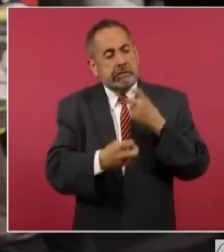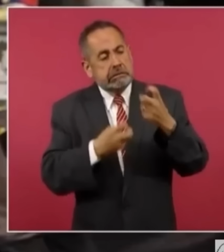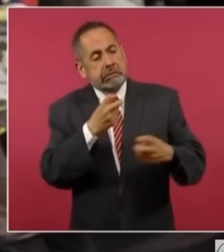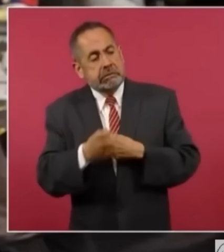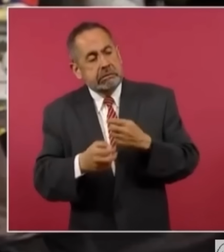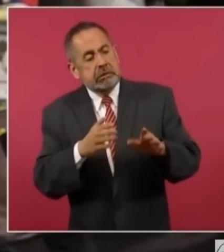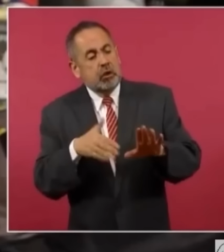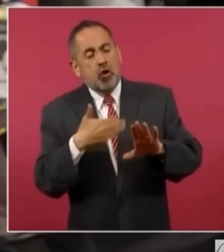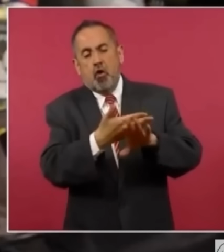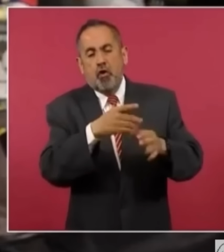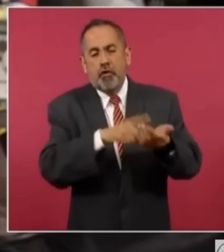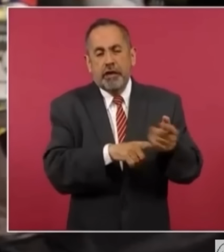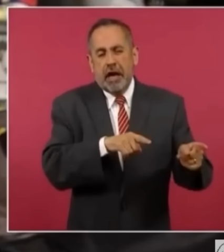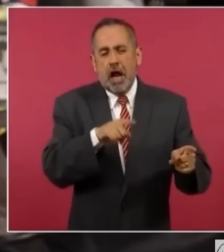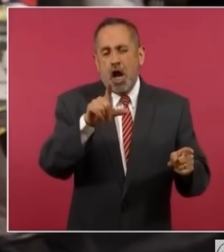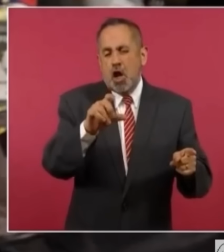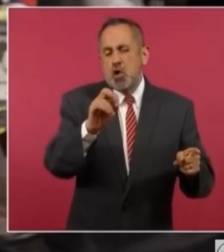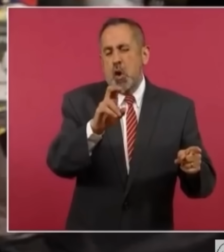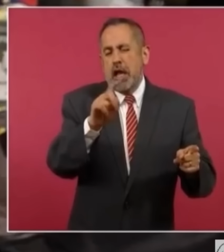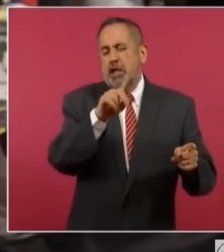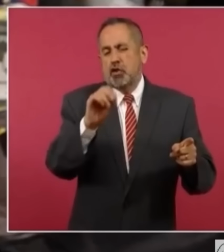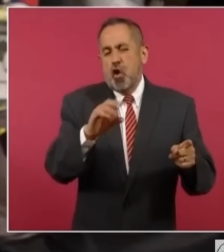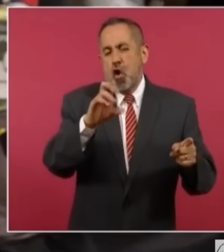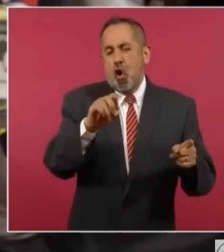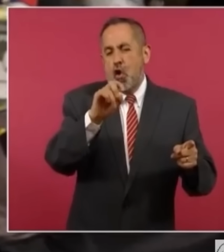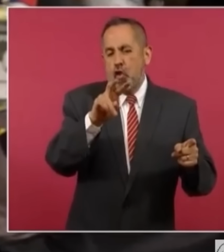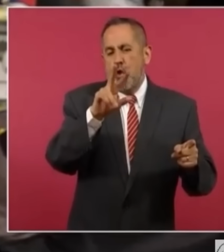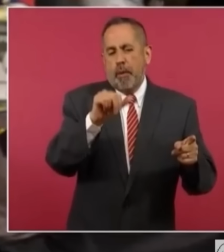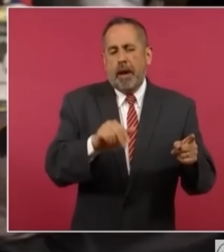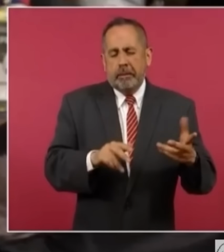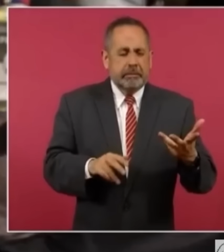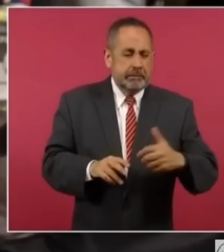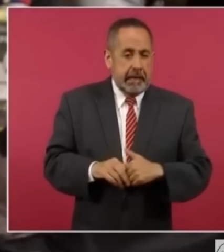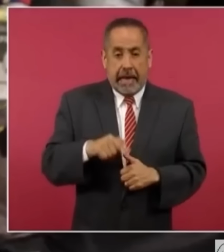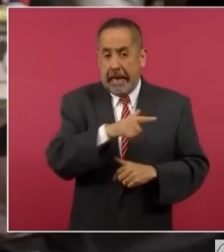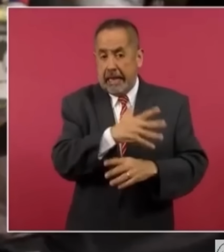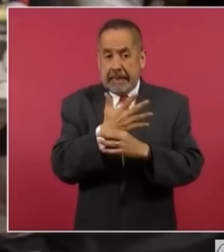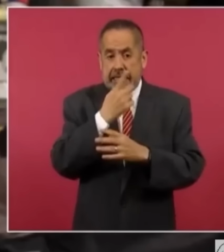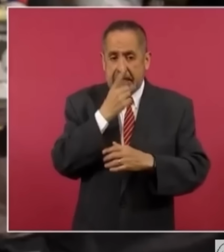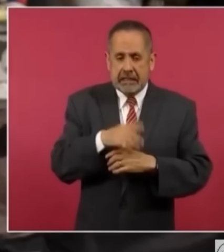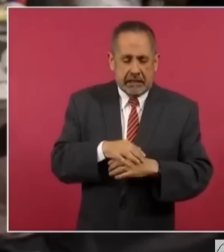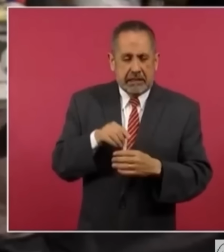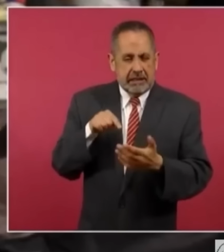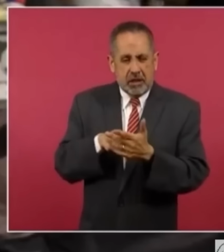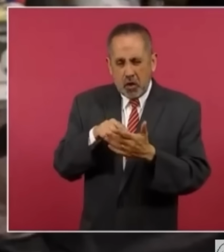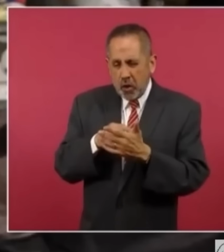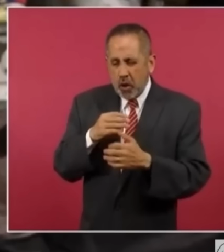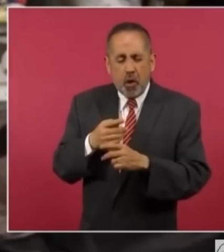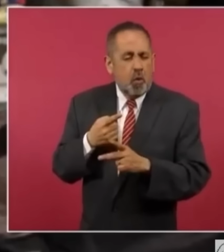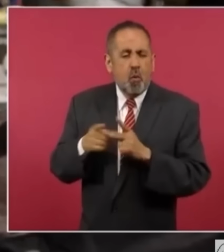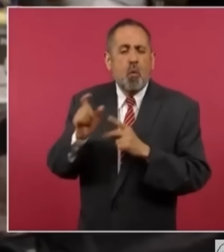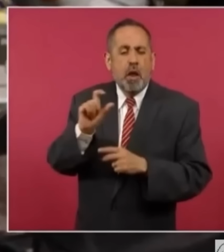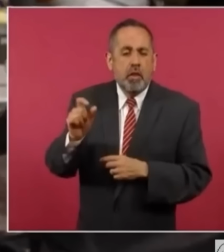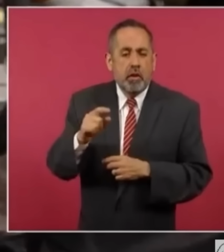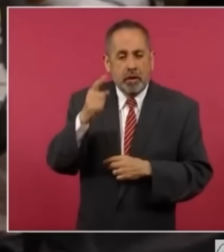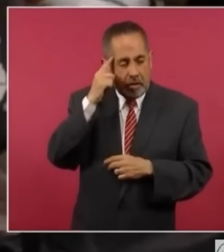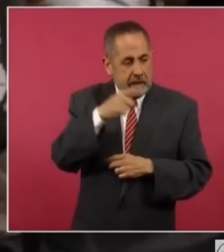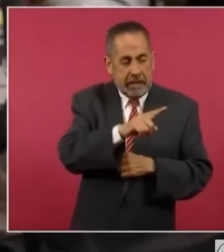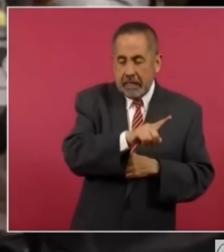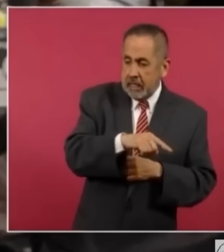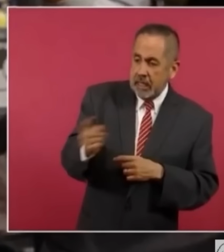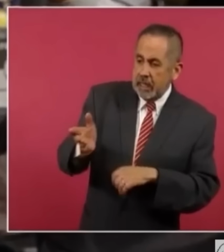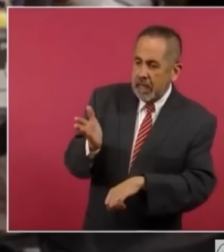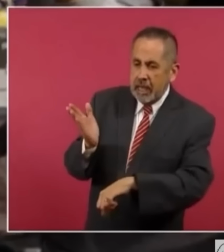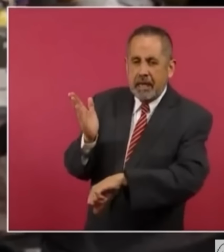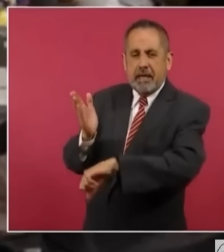dado por parte de usted, que tiene que ver, bueno, lo que él menciona es que considera que este punto de inflexión fue sancionar a Morena por